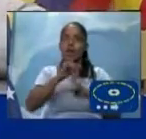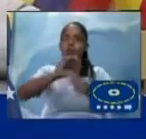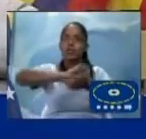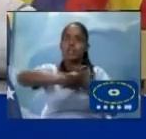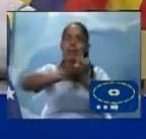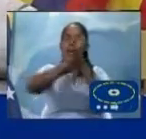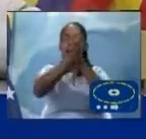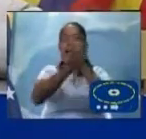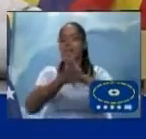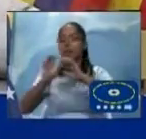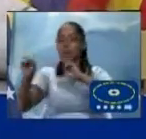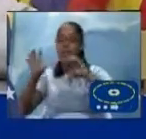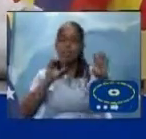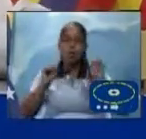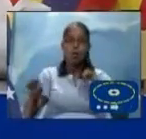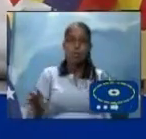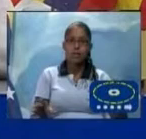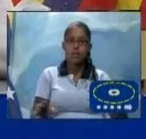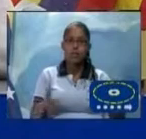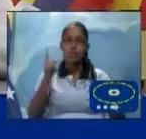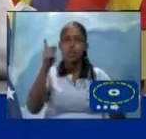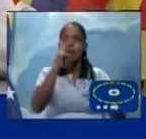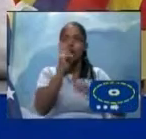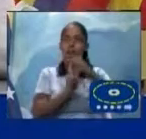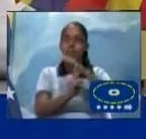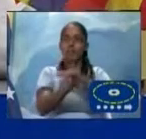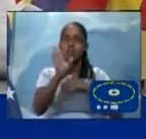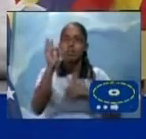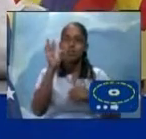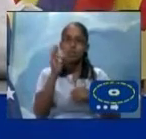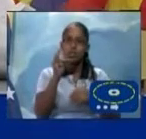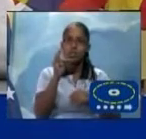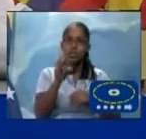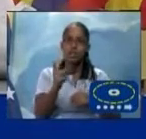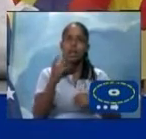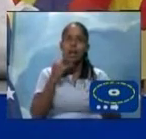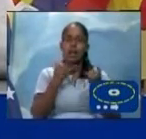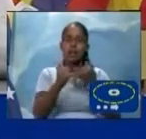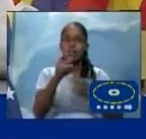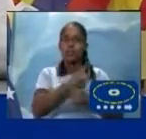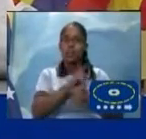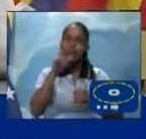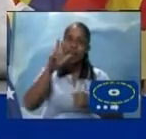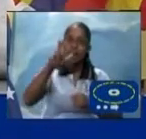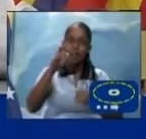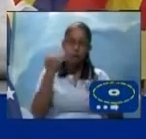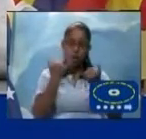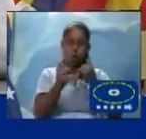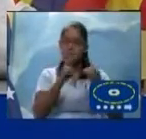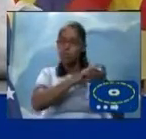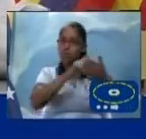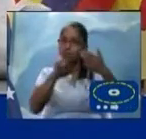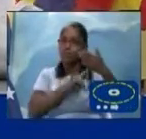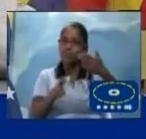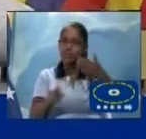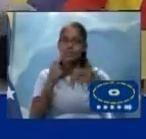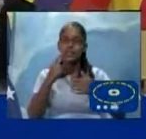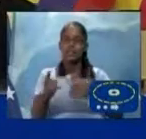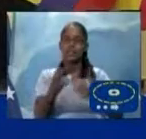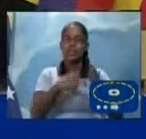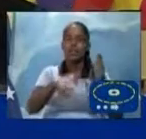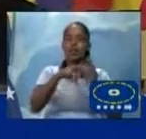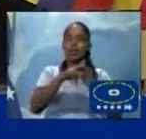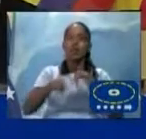acabe la dispersión, oiga, el versículo 7, al final, las tres últimas líneas, diga